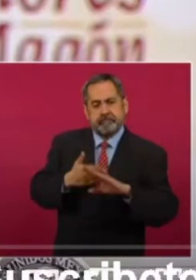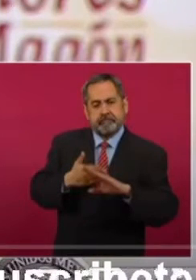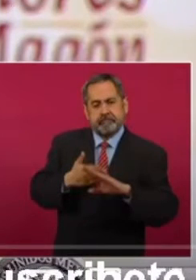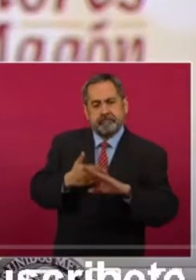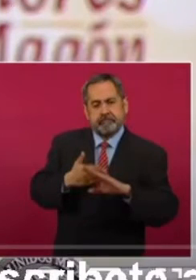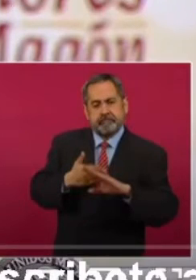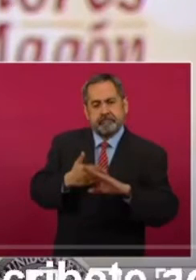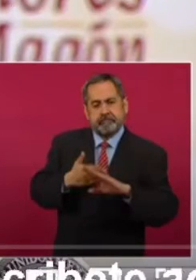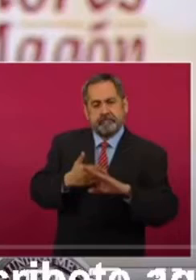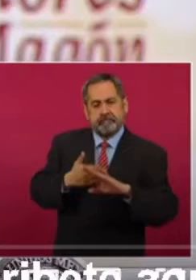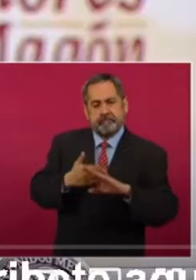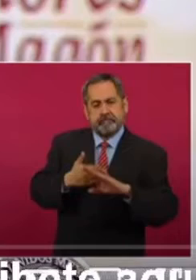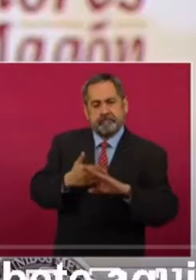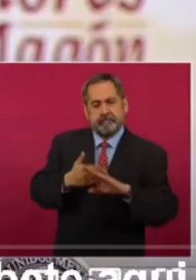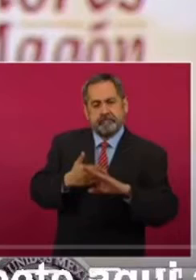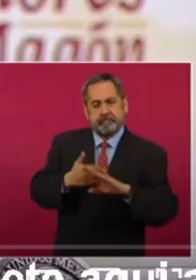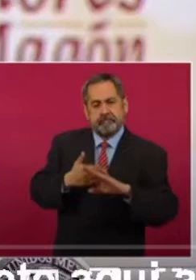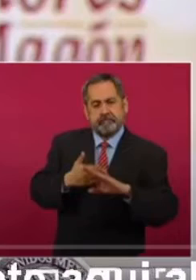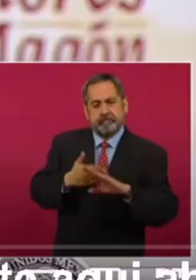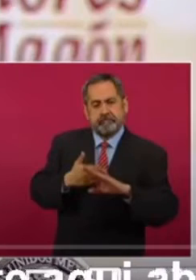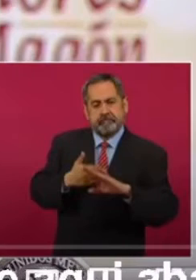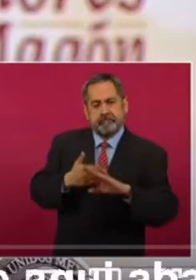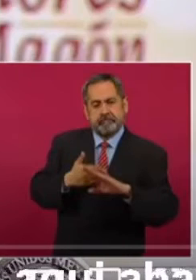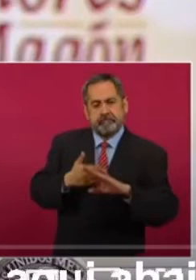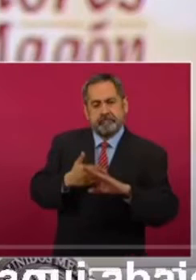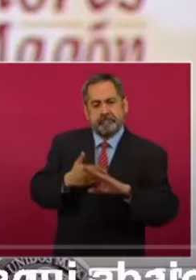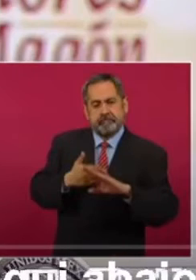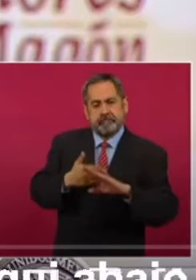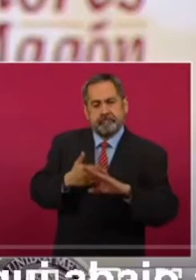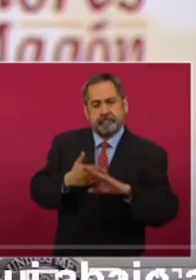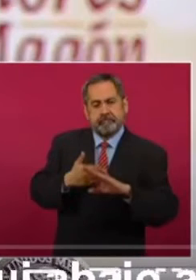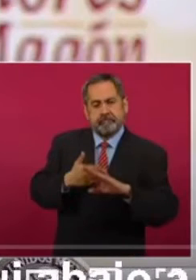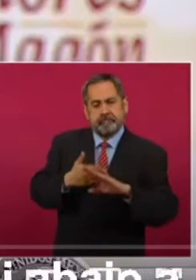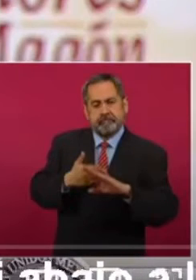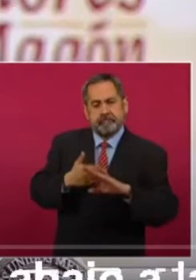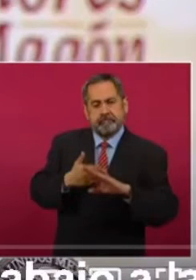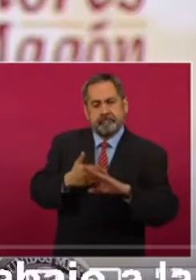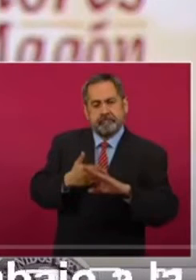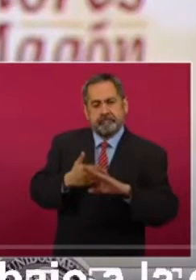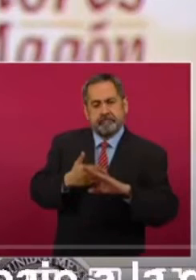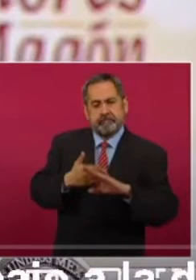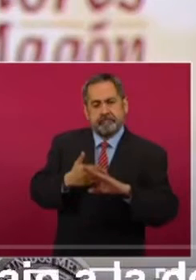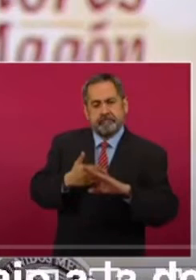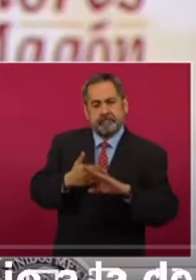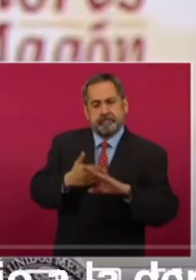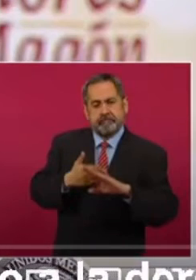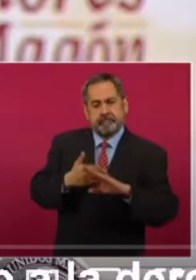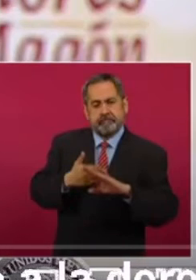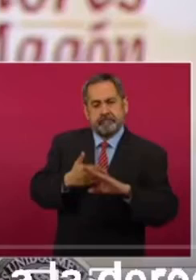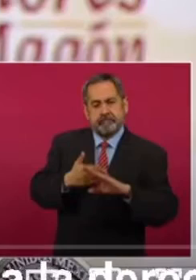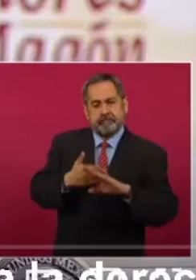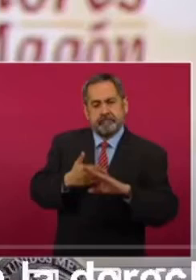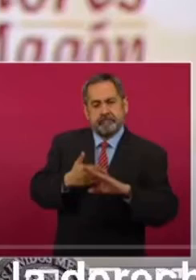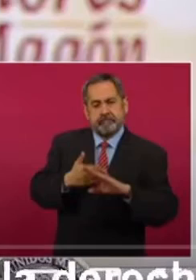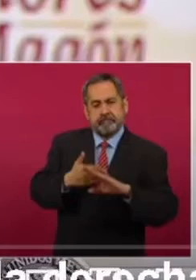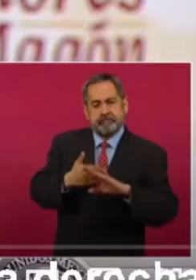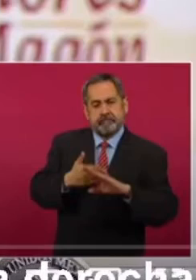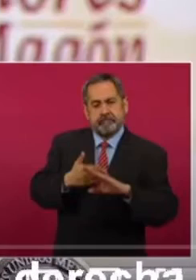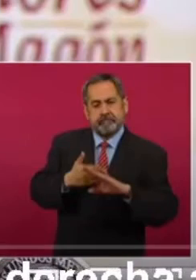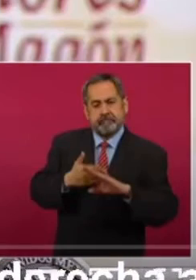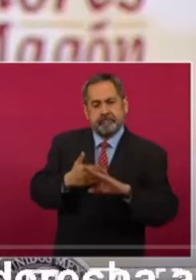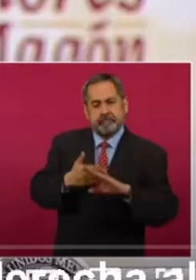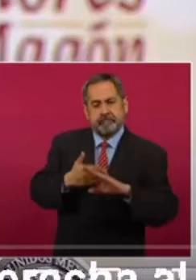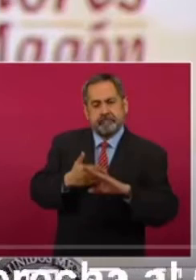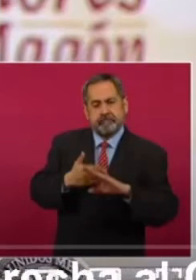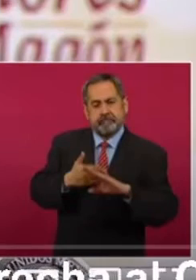privatice porque tiene el que el pueblo de mexico hacerse cargo de ello porque porque no